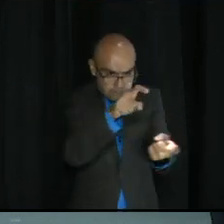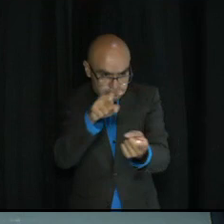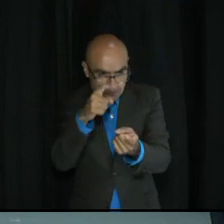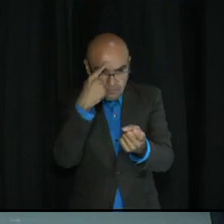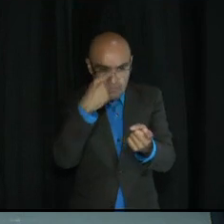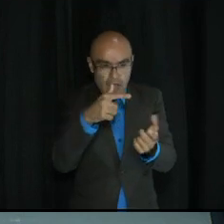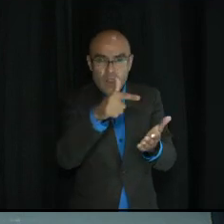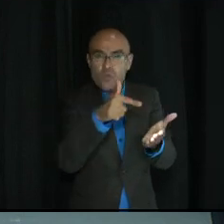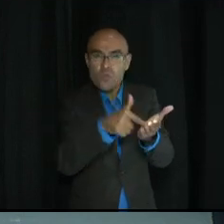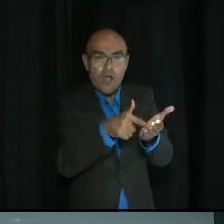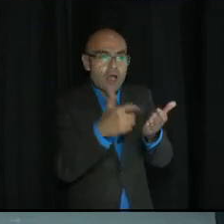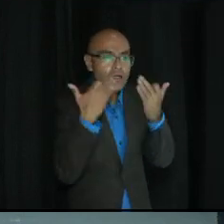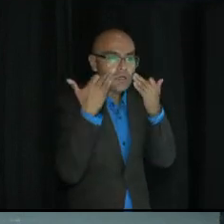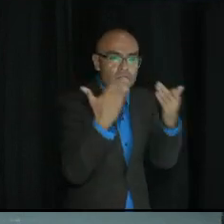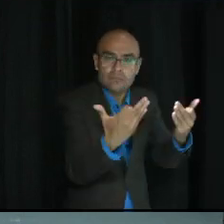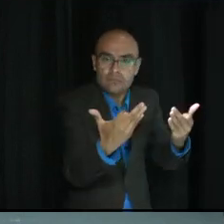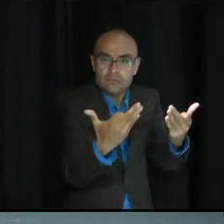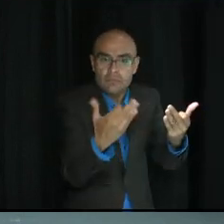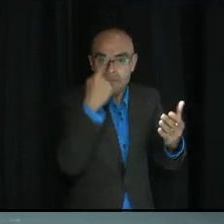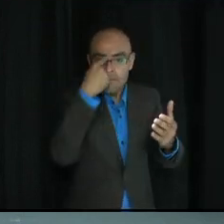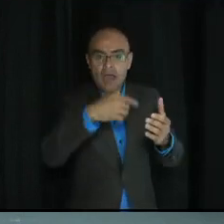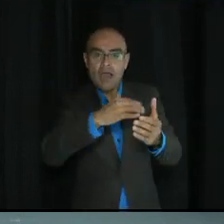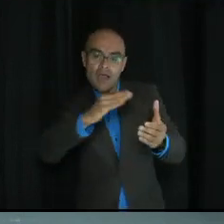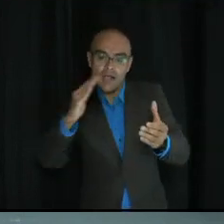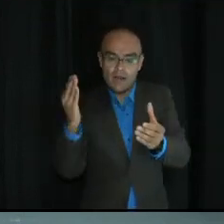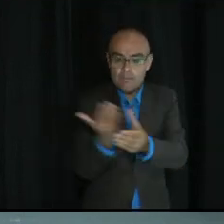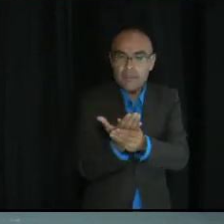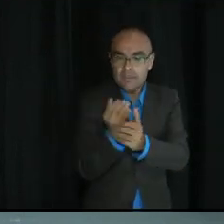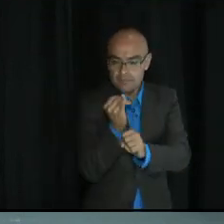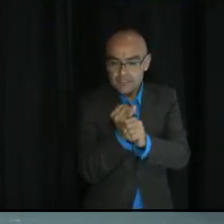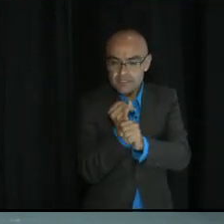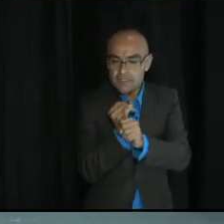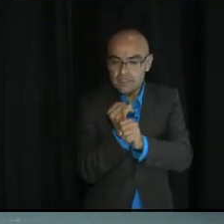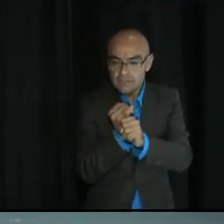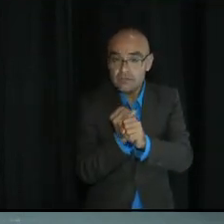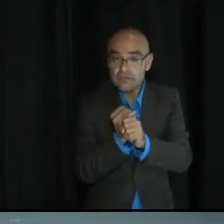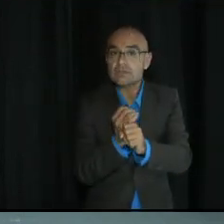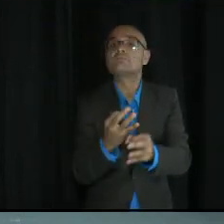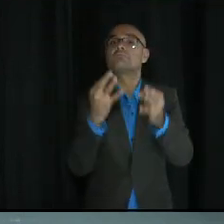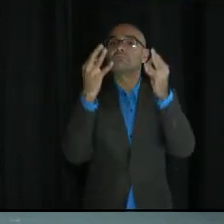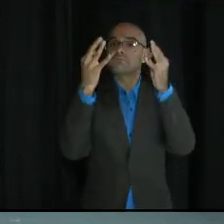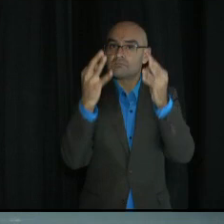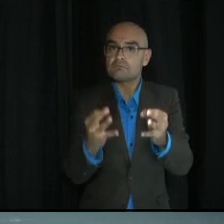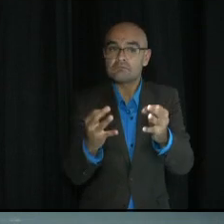documentar en la carpeta de investigación que ese lugar